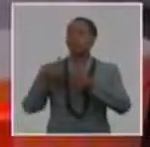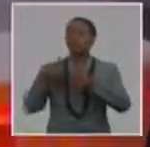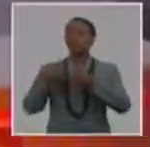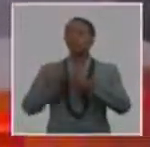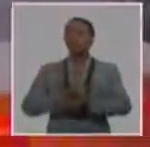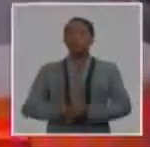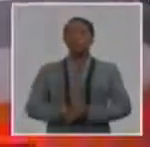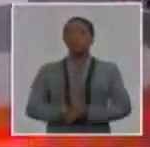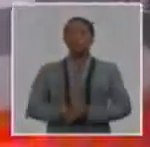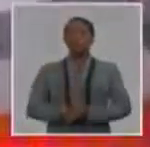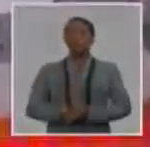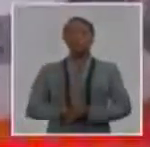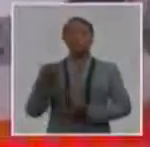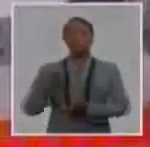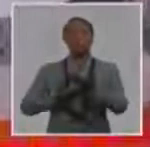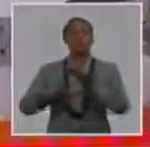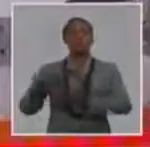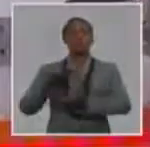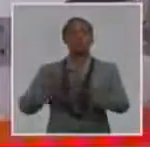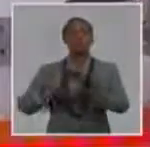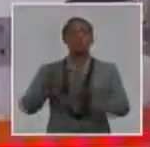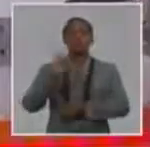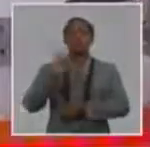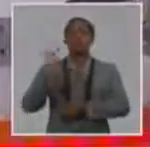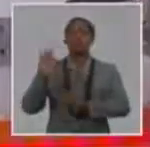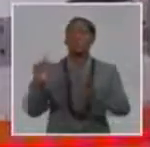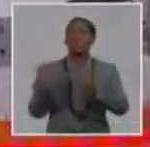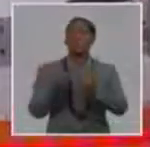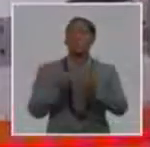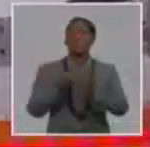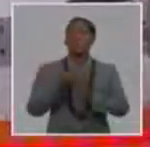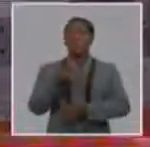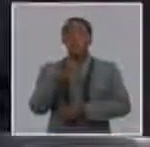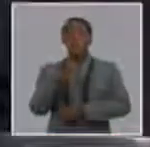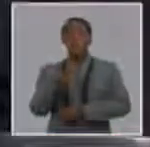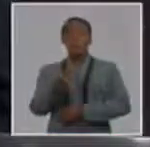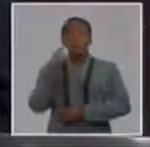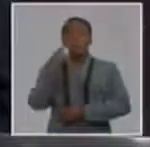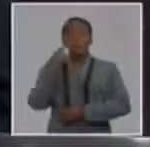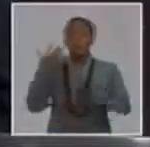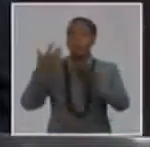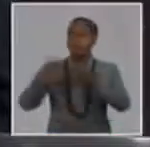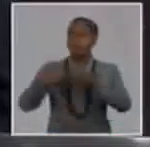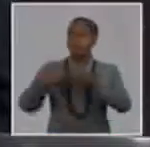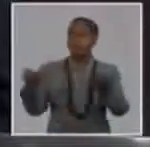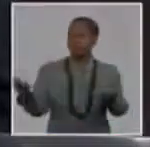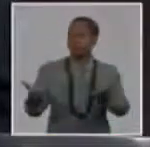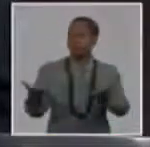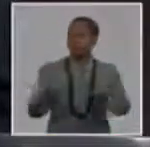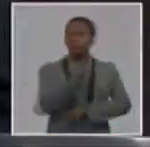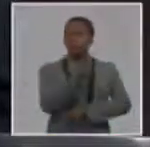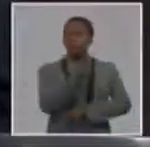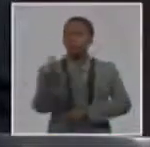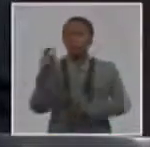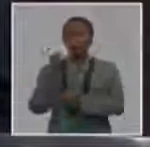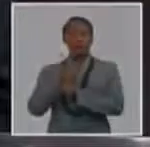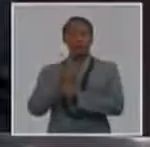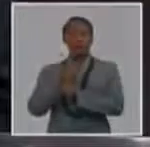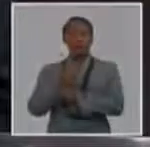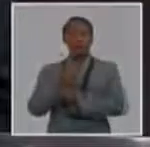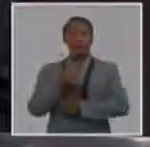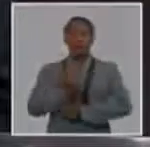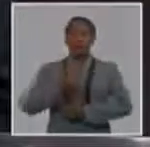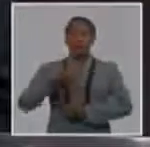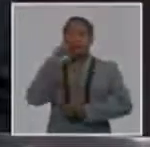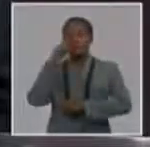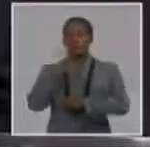viceministro explicaba que uno de los requisitos es tener más de 50 mil pesos de productividad por trabajador, y creo que él